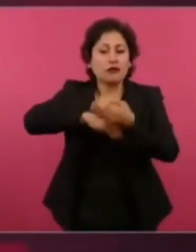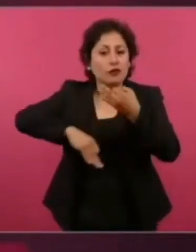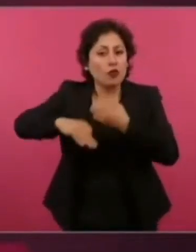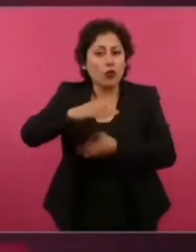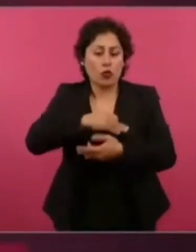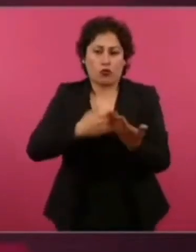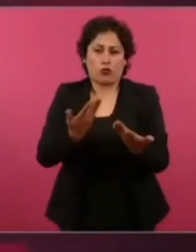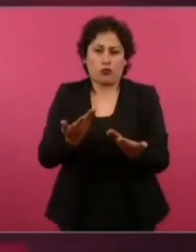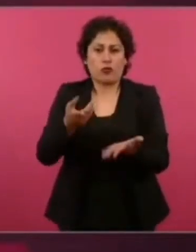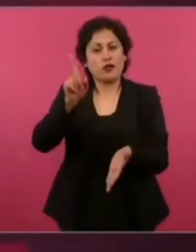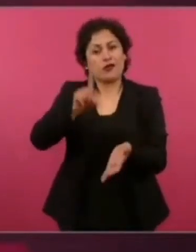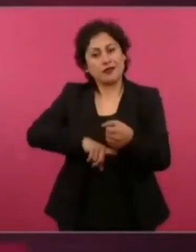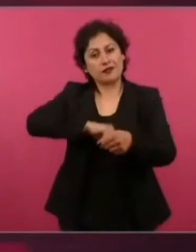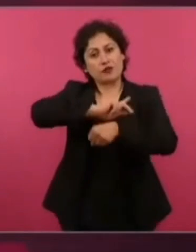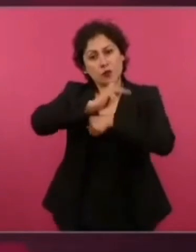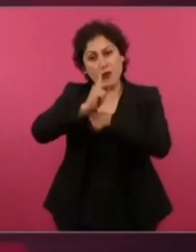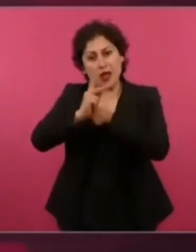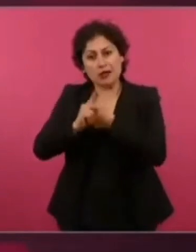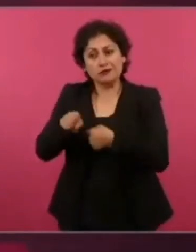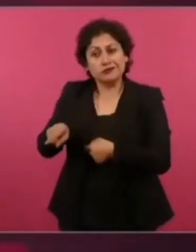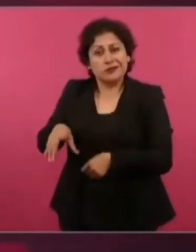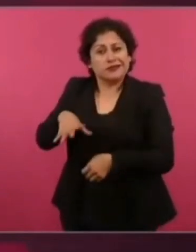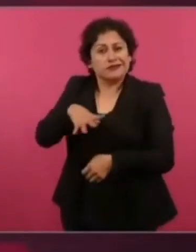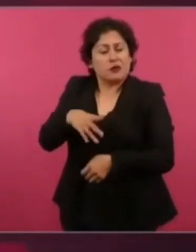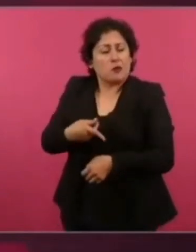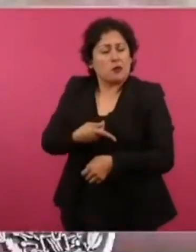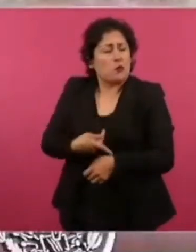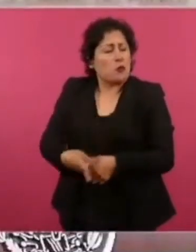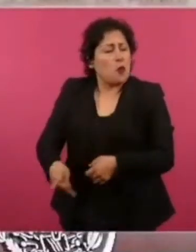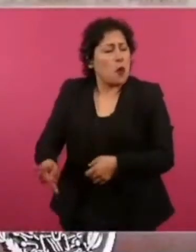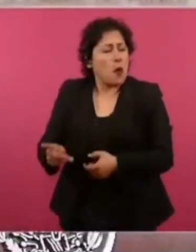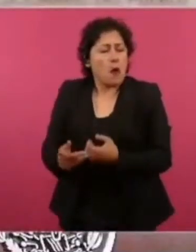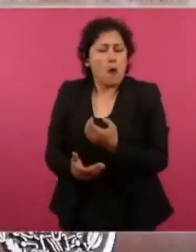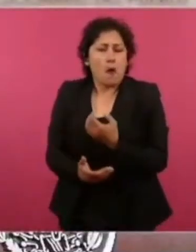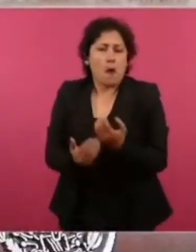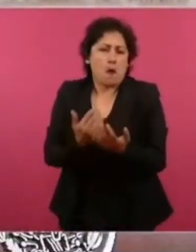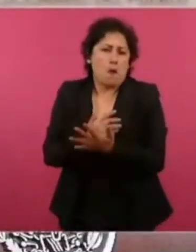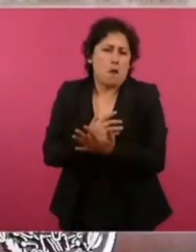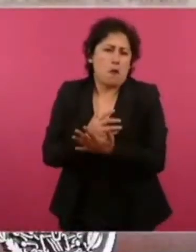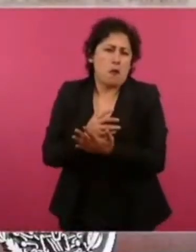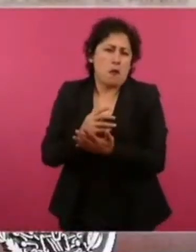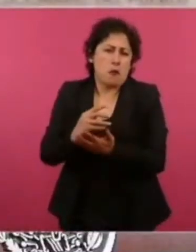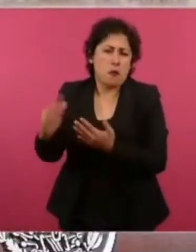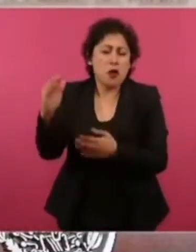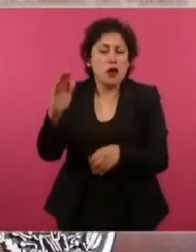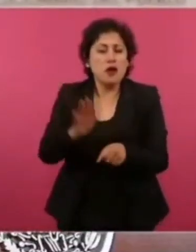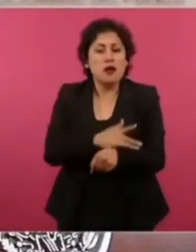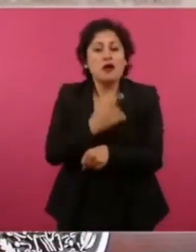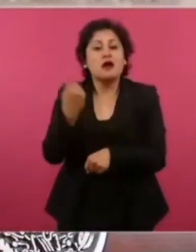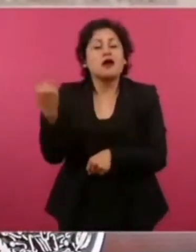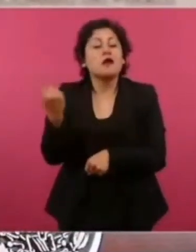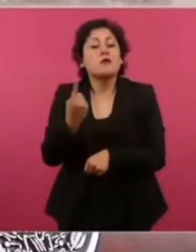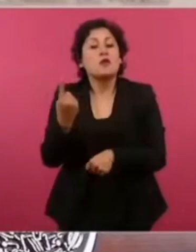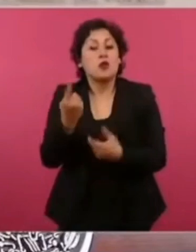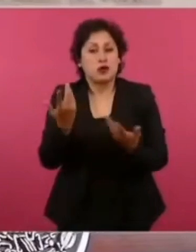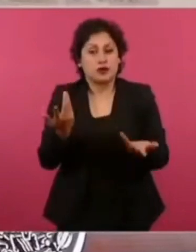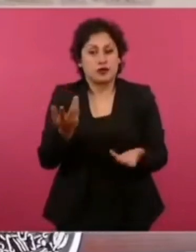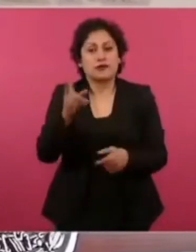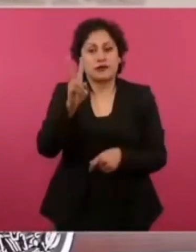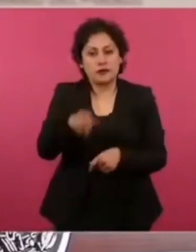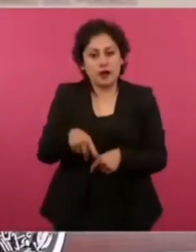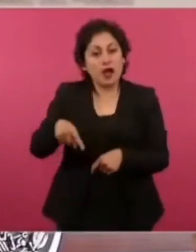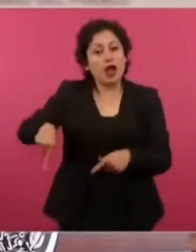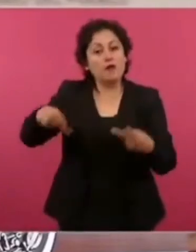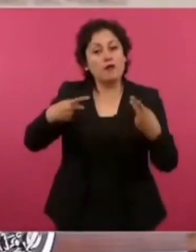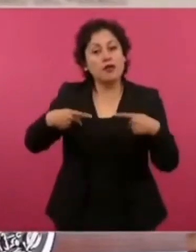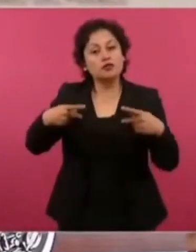en países muy pobres, porque la migración no es por gusto, es